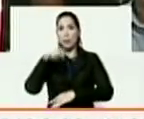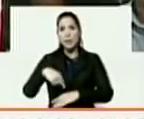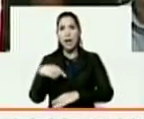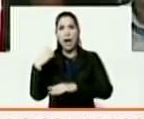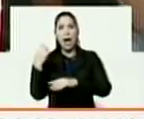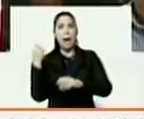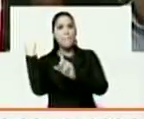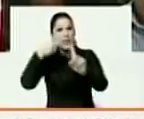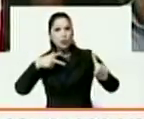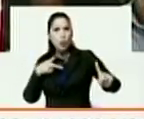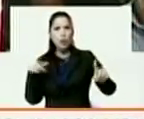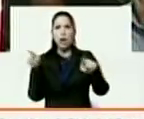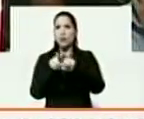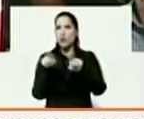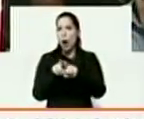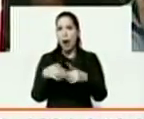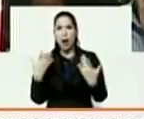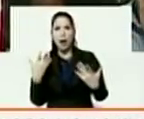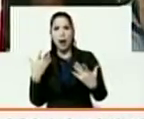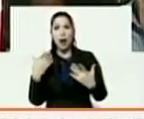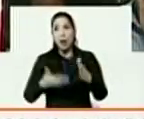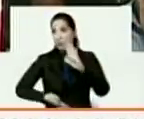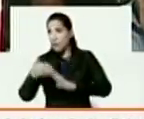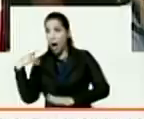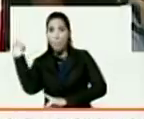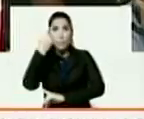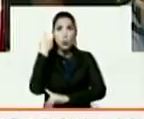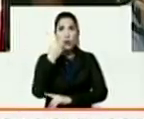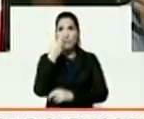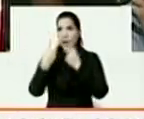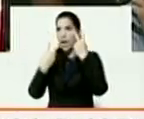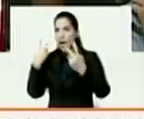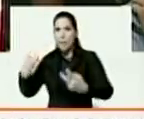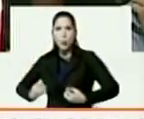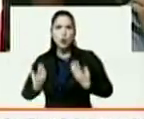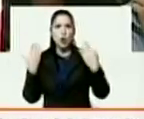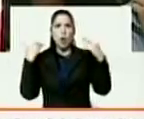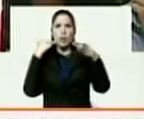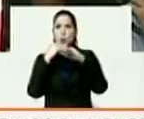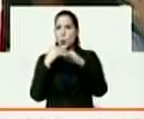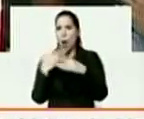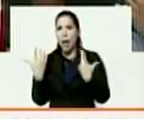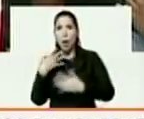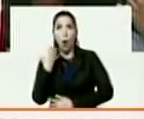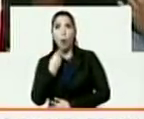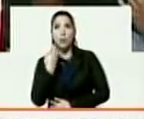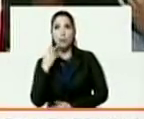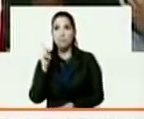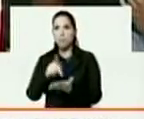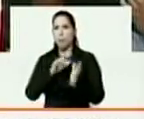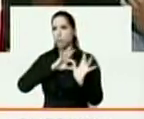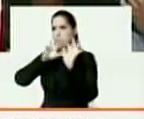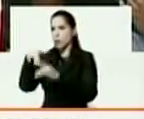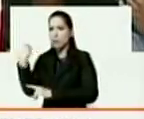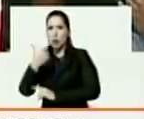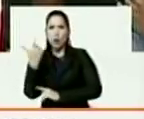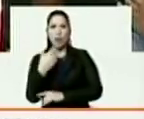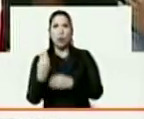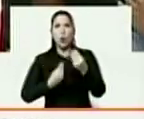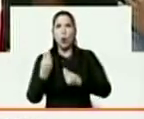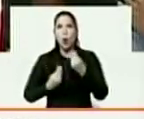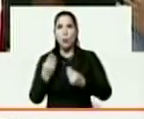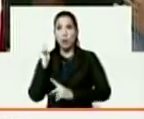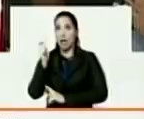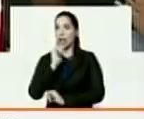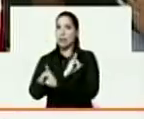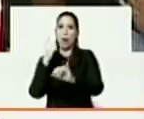es igualito te vas a puré es igualito la emoción y los jóvenes buscando a tareas ya de